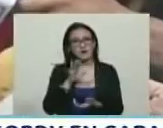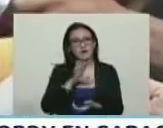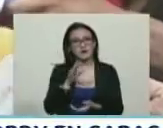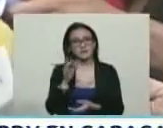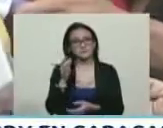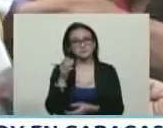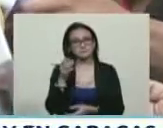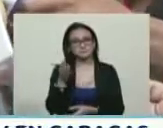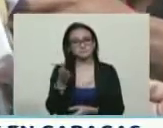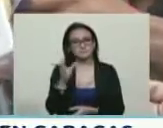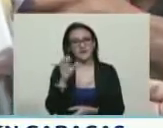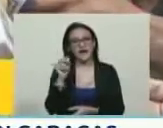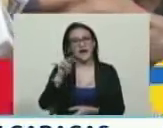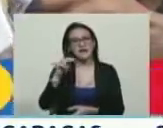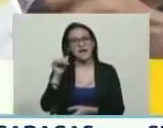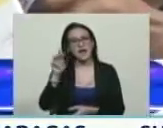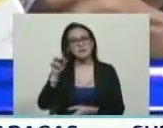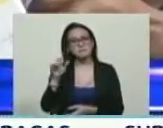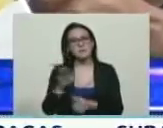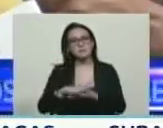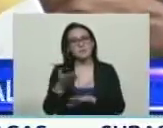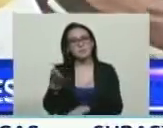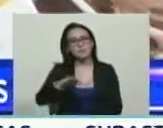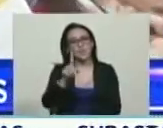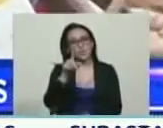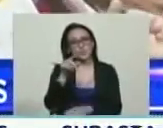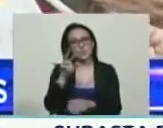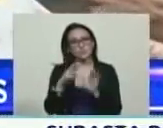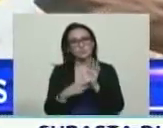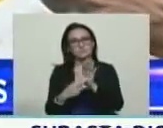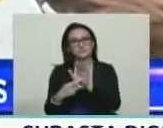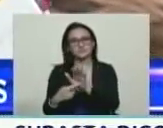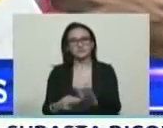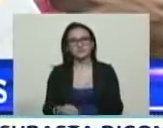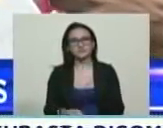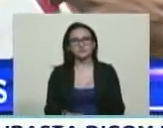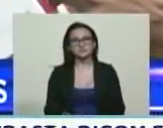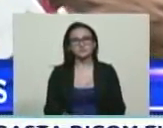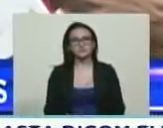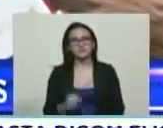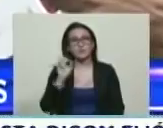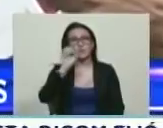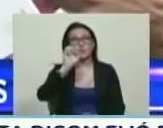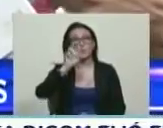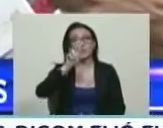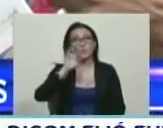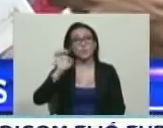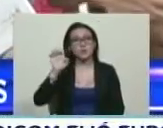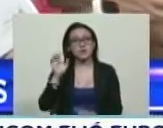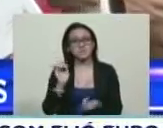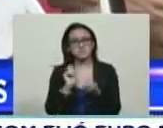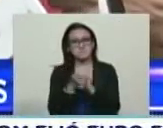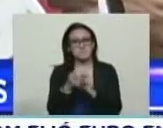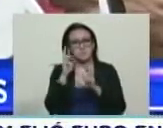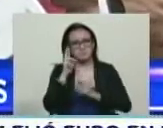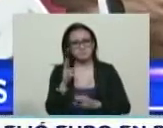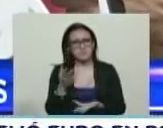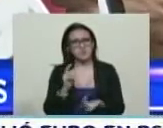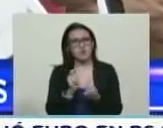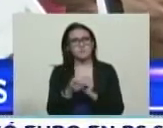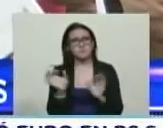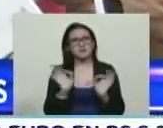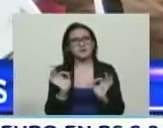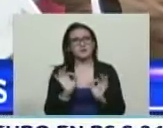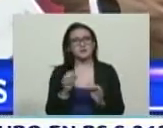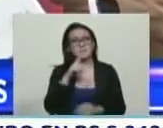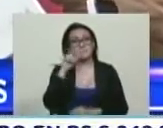integrantes. Mira, el que la Unión Europea tampoco nos reconoce ahora. No cambia nada, absolutamente nada.